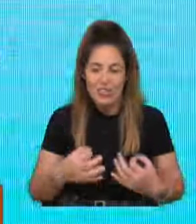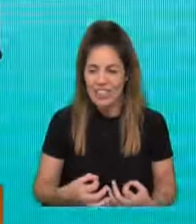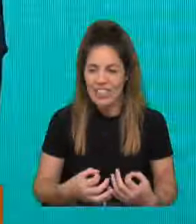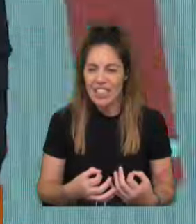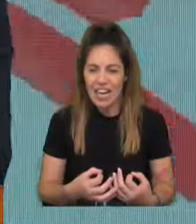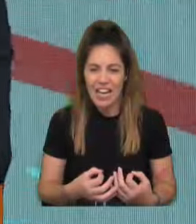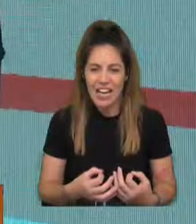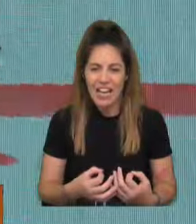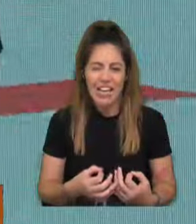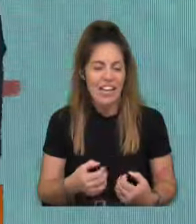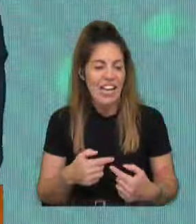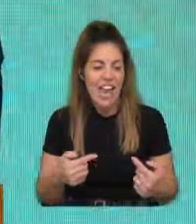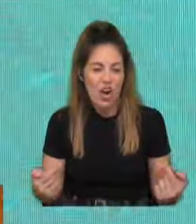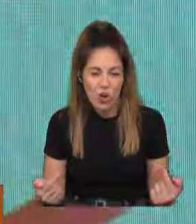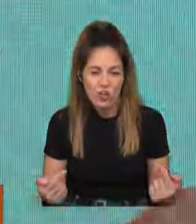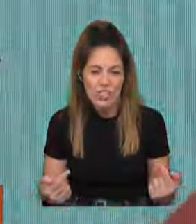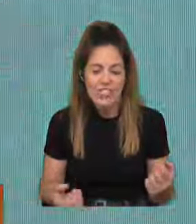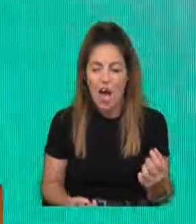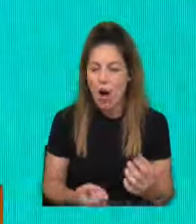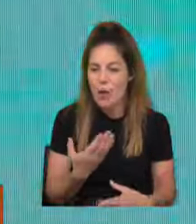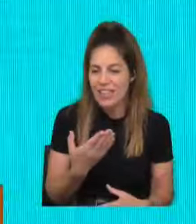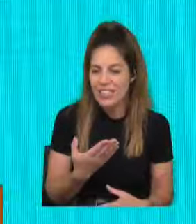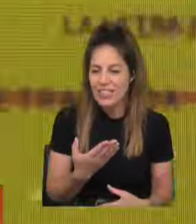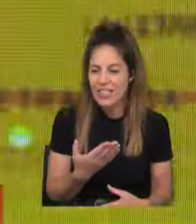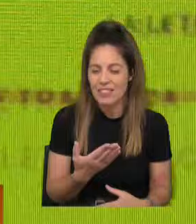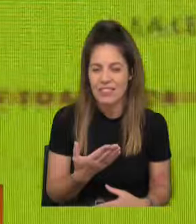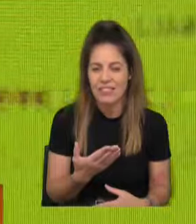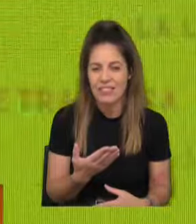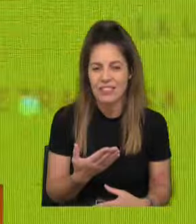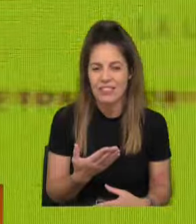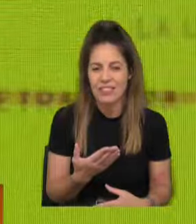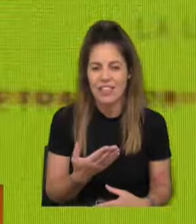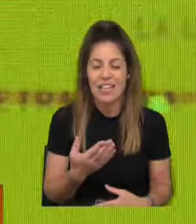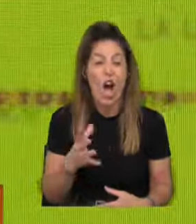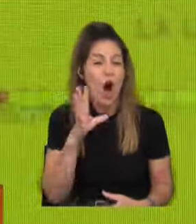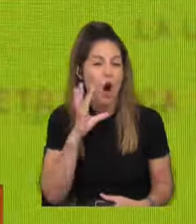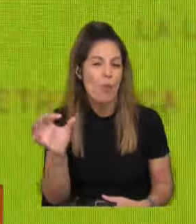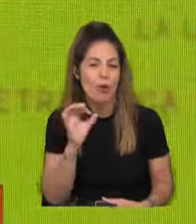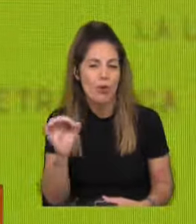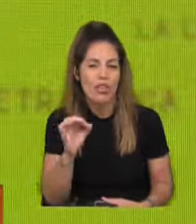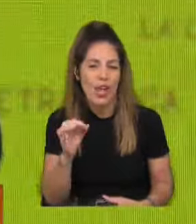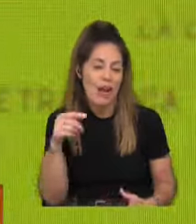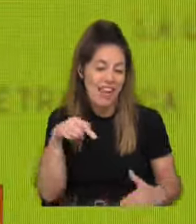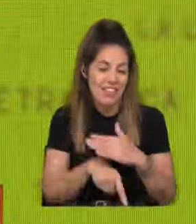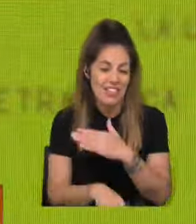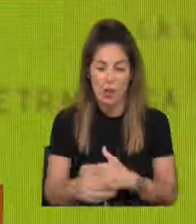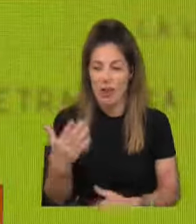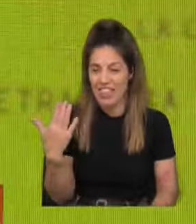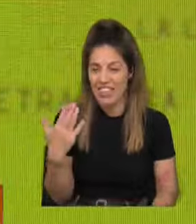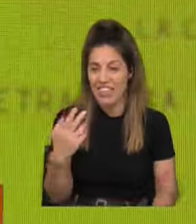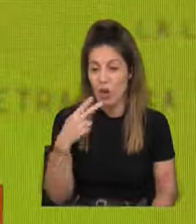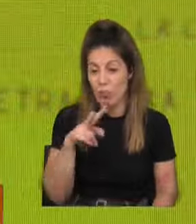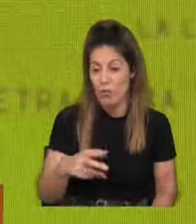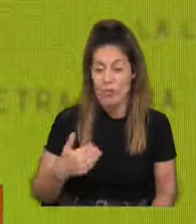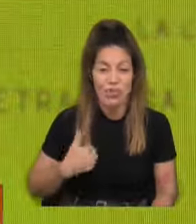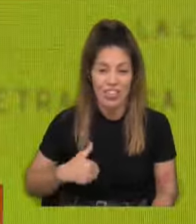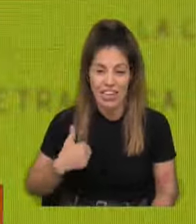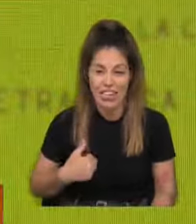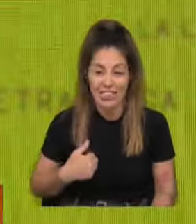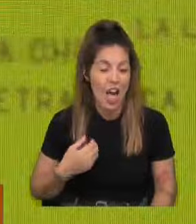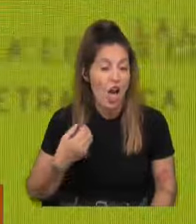el en los tintes aparecen este las oportunidades para las extremas derechas como lo estamos viendo en Argentina o sea perder la